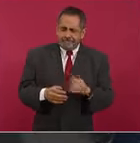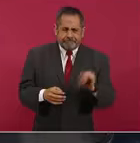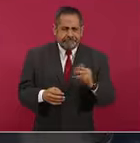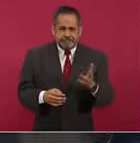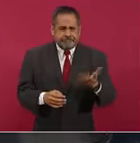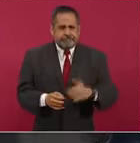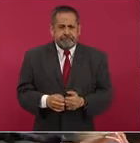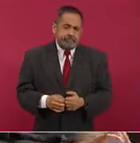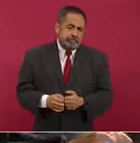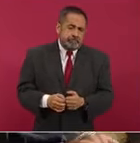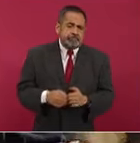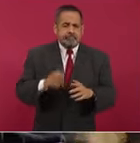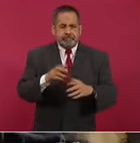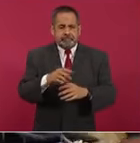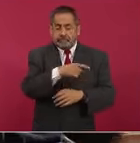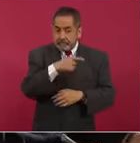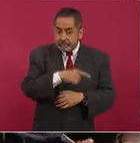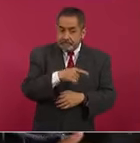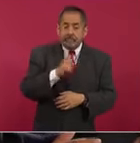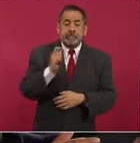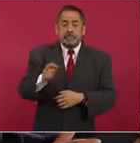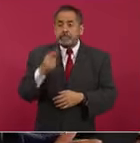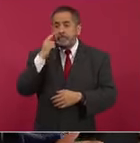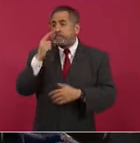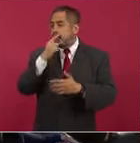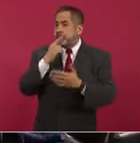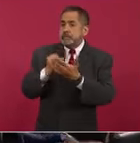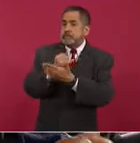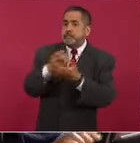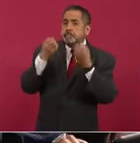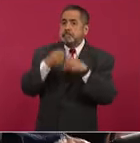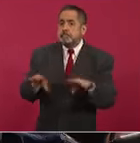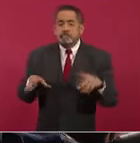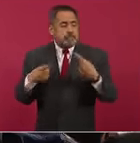además de ser antidemocrático.